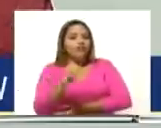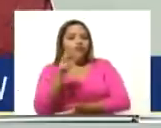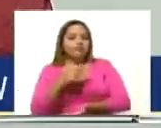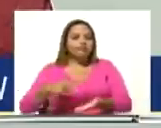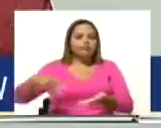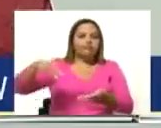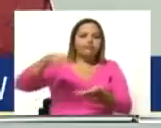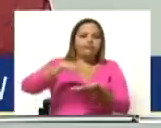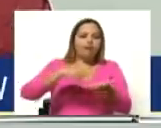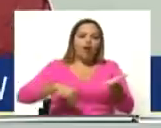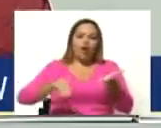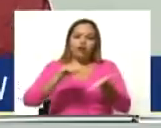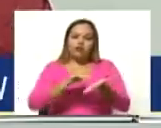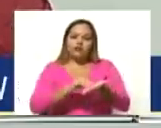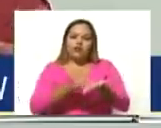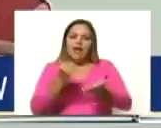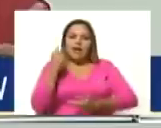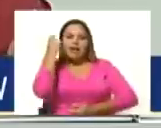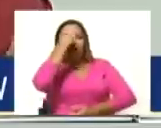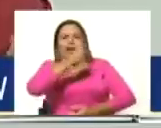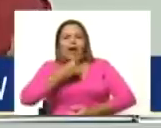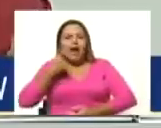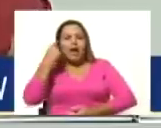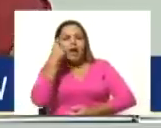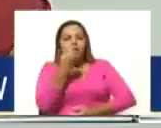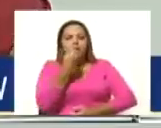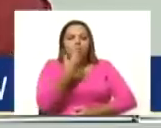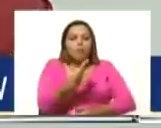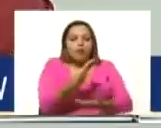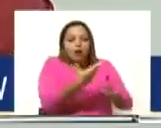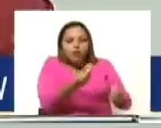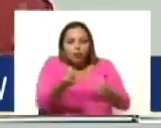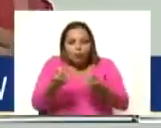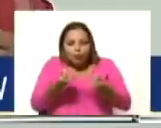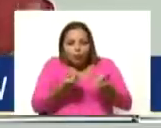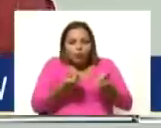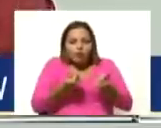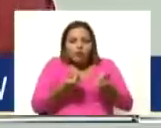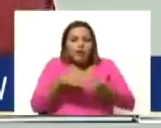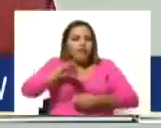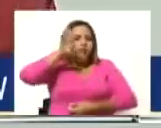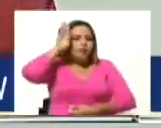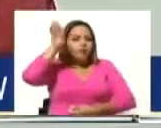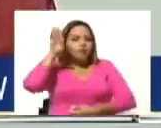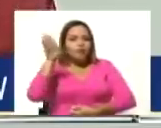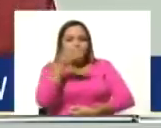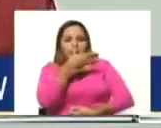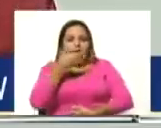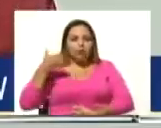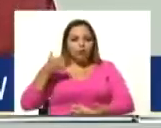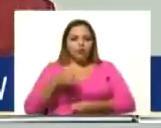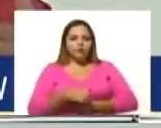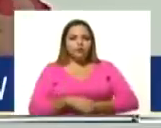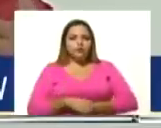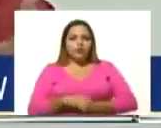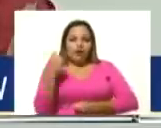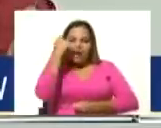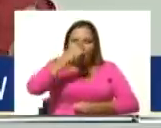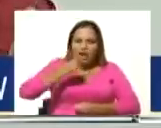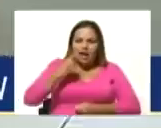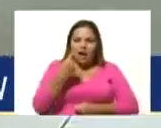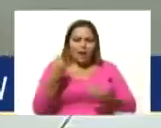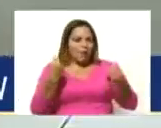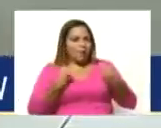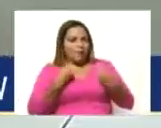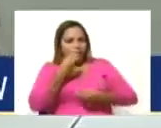Venezuela tiene una cara de prosperidad, tiene una cara de futuro mejor, tiene una cara de